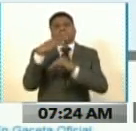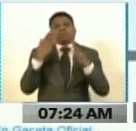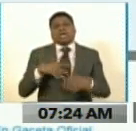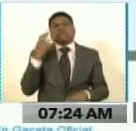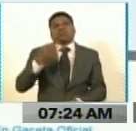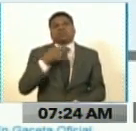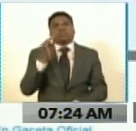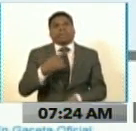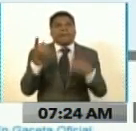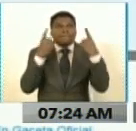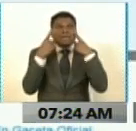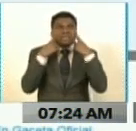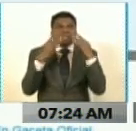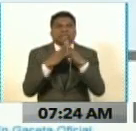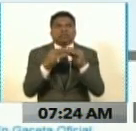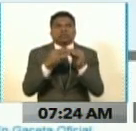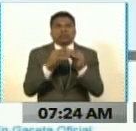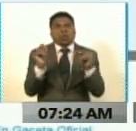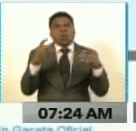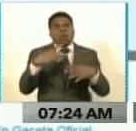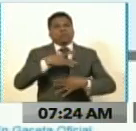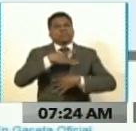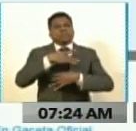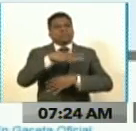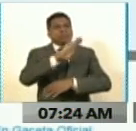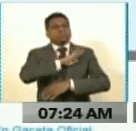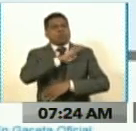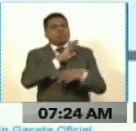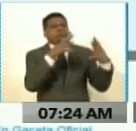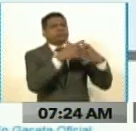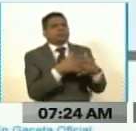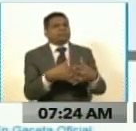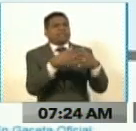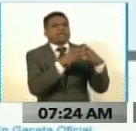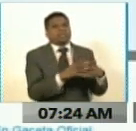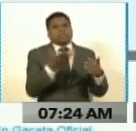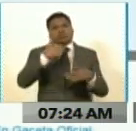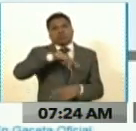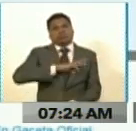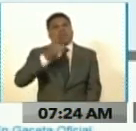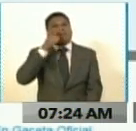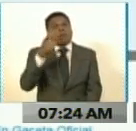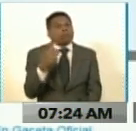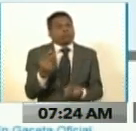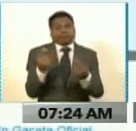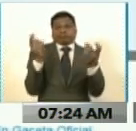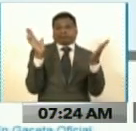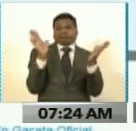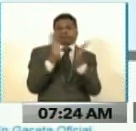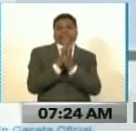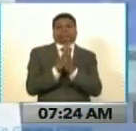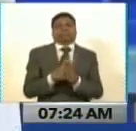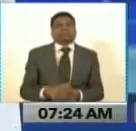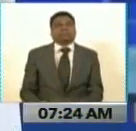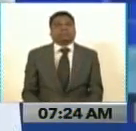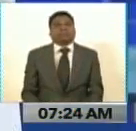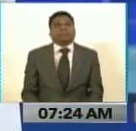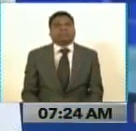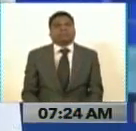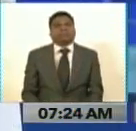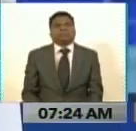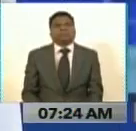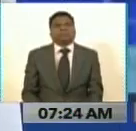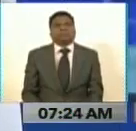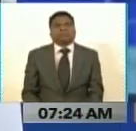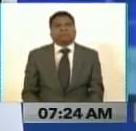es pendiente de los intereses gringos que los de los los de nuestros pueblos SAP gato así eh se expresa la gente a través de las redes